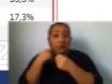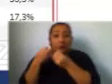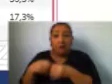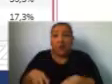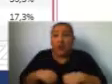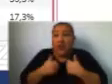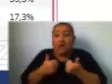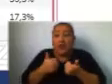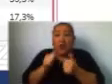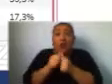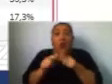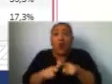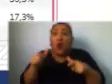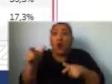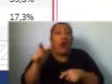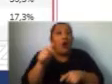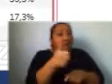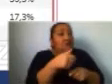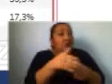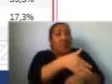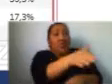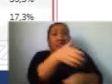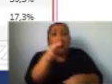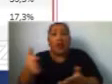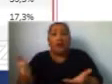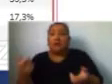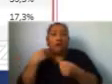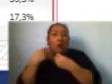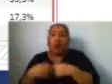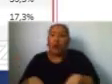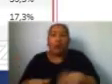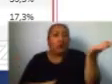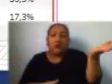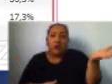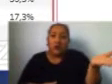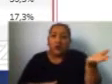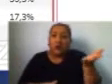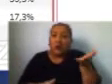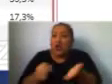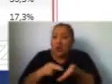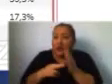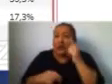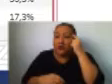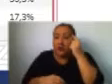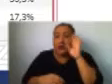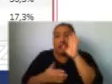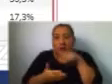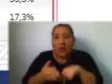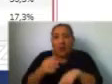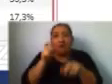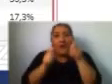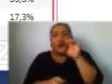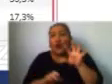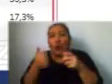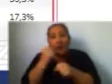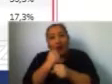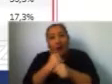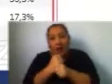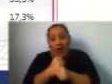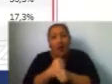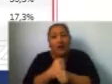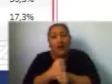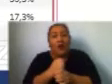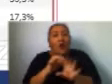tenían las áreas desocupadas en el hospital. A eso se suma justamente que también ha habido un déficit de personal en donde ha